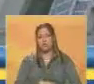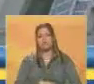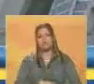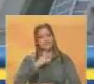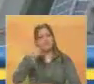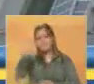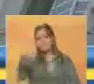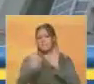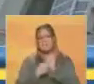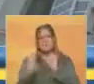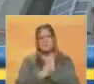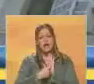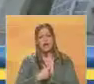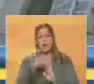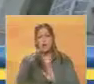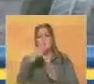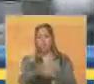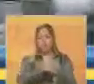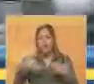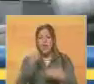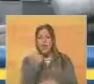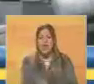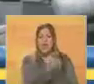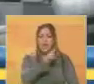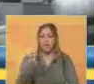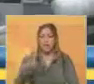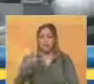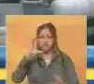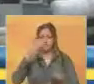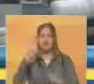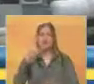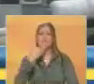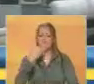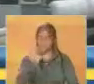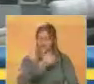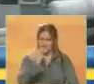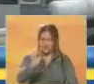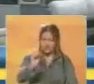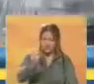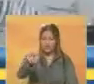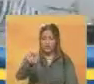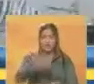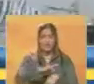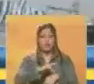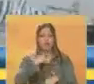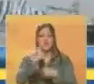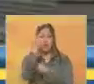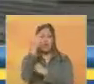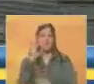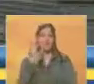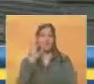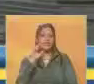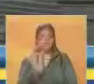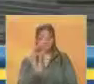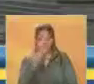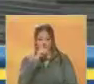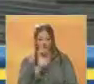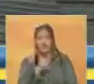una indemnización de 1 millón de euros, se pronunció recientemente. Los médicos indicaron a la joven de 30 años que la